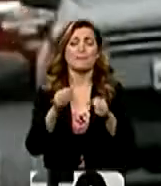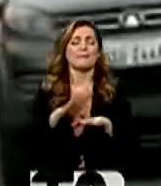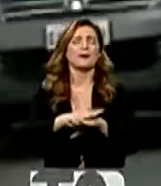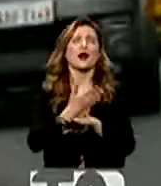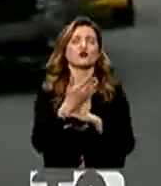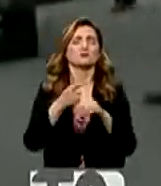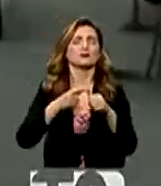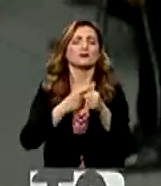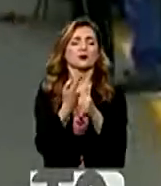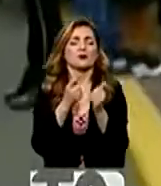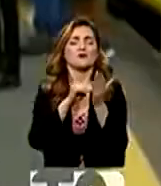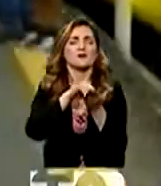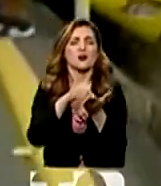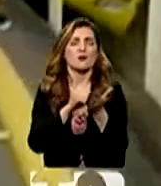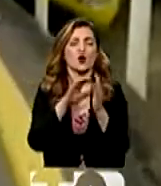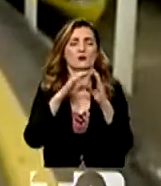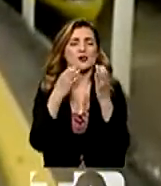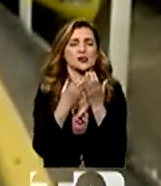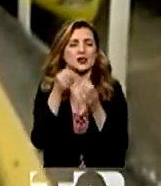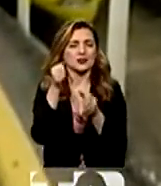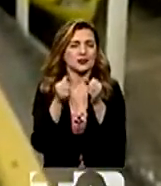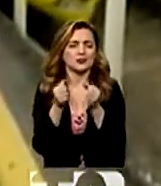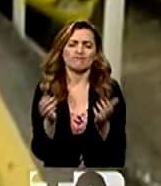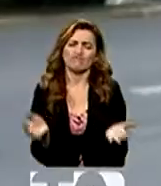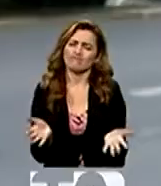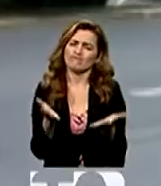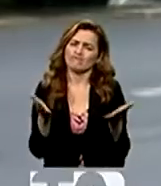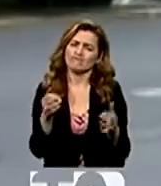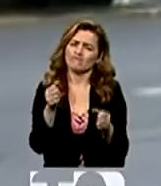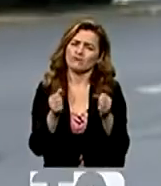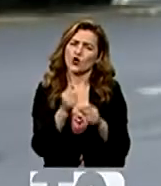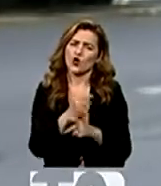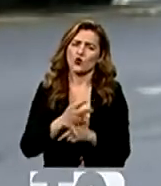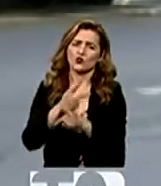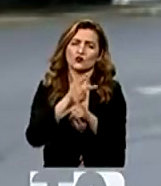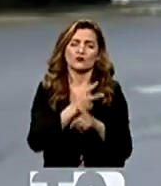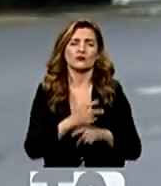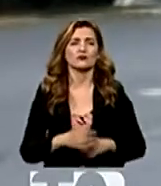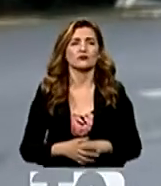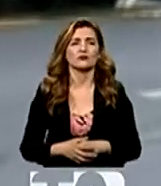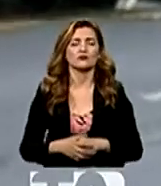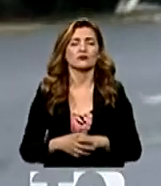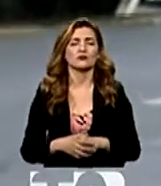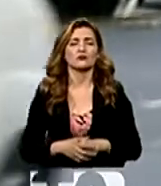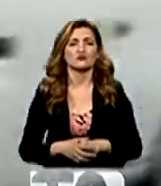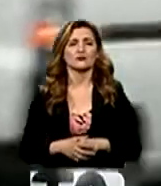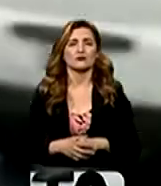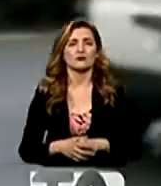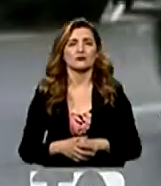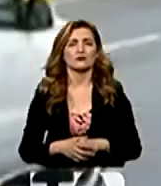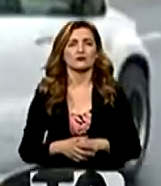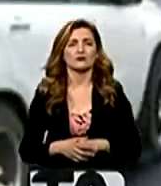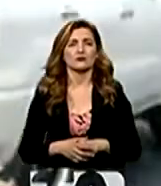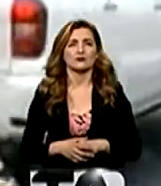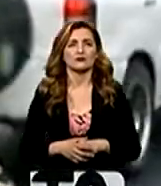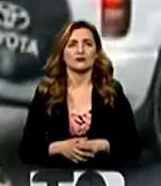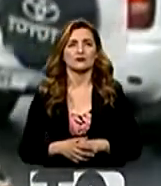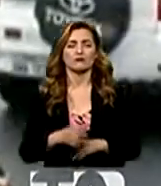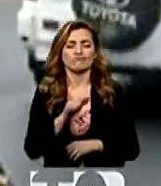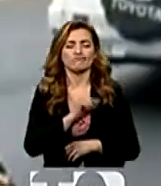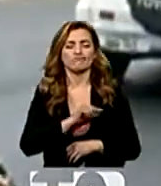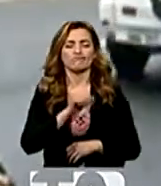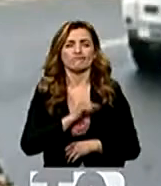de Tránsito del Ecuador instan a los conductores a tomar precauciones, sobre todo en esta época. Usar